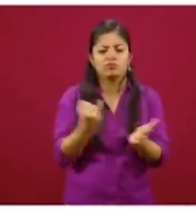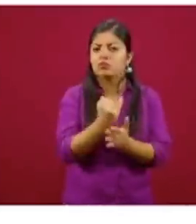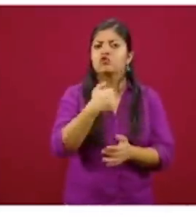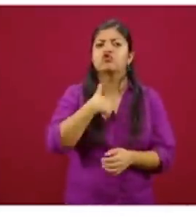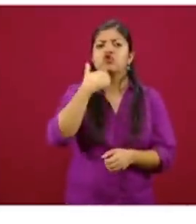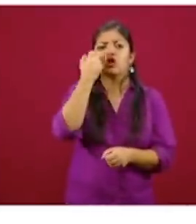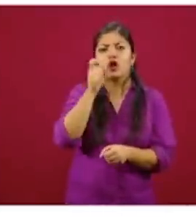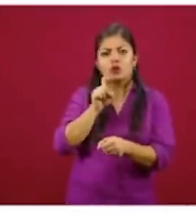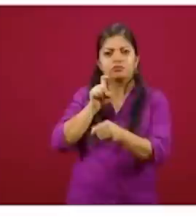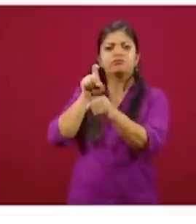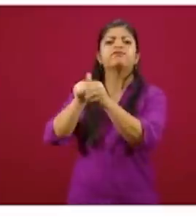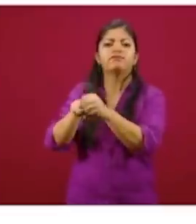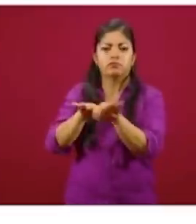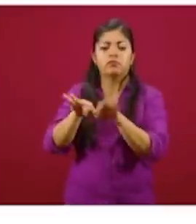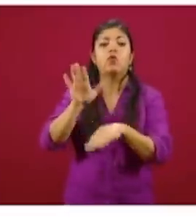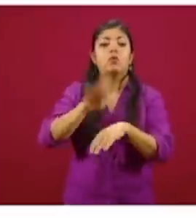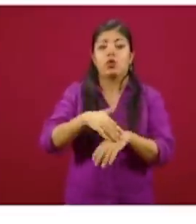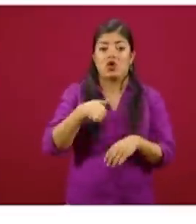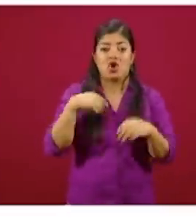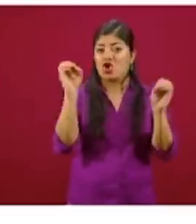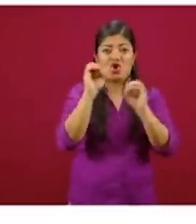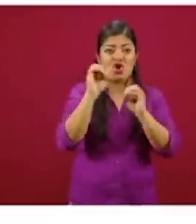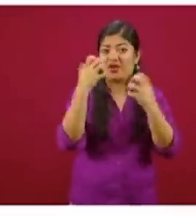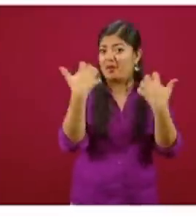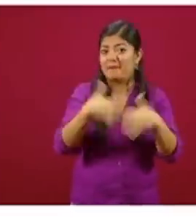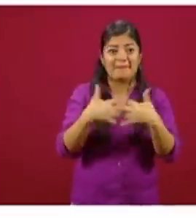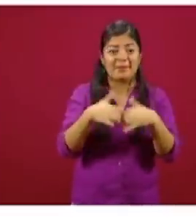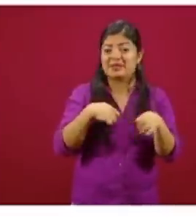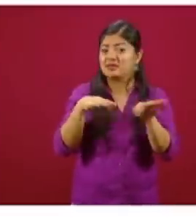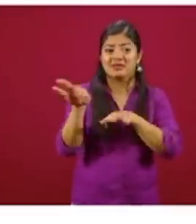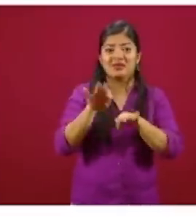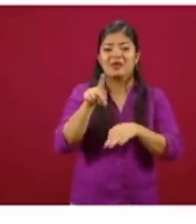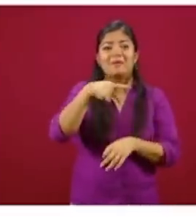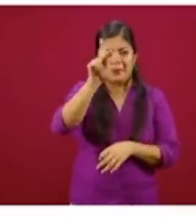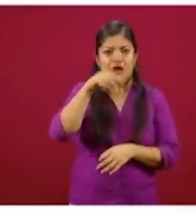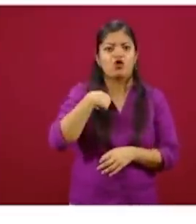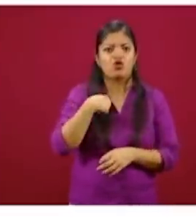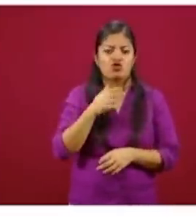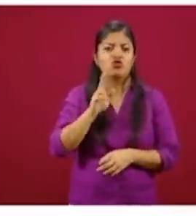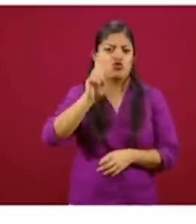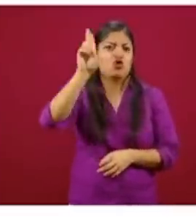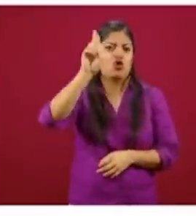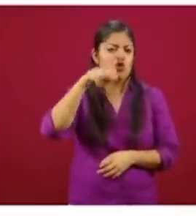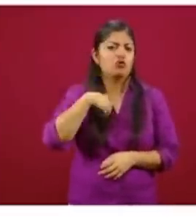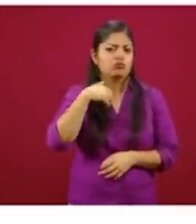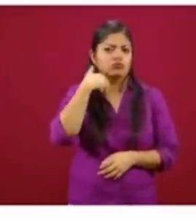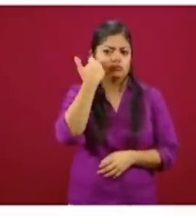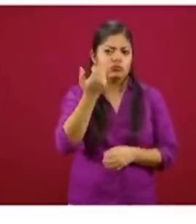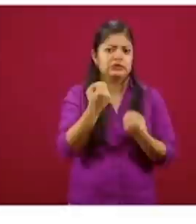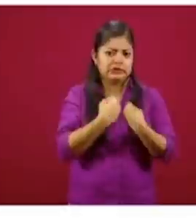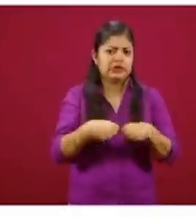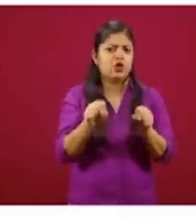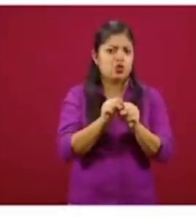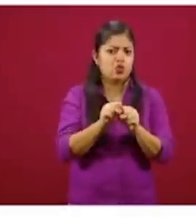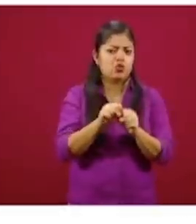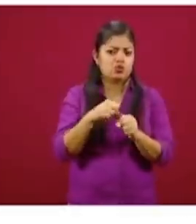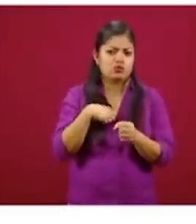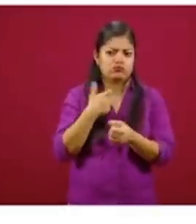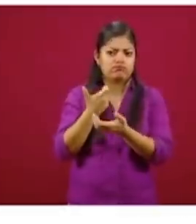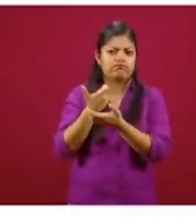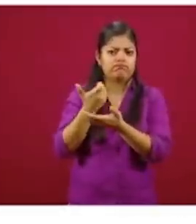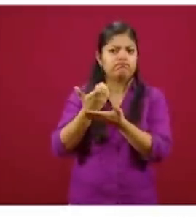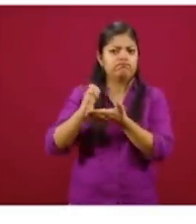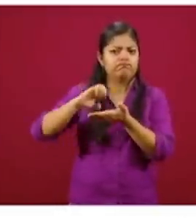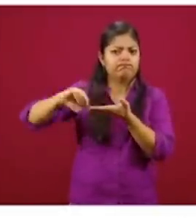sin ser trabajadores de una empresa quieren tener los beneficios de ser derechohabientes de del